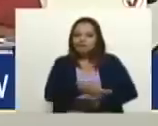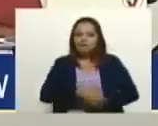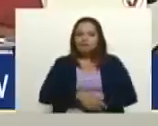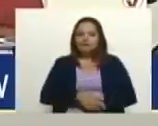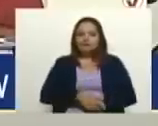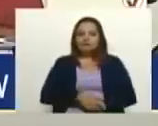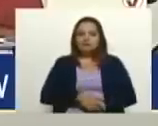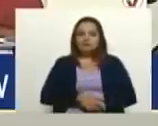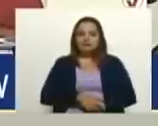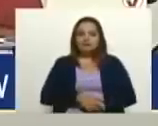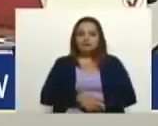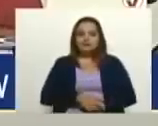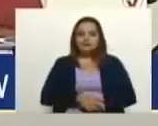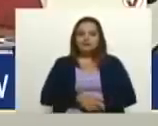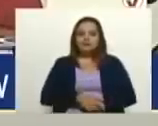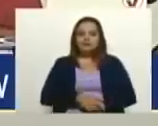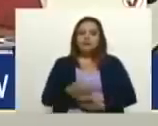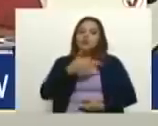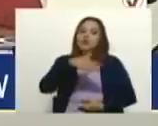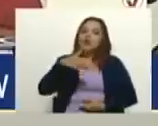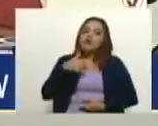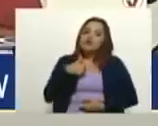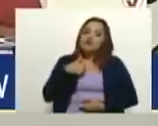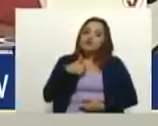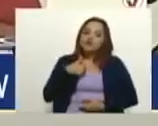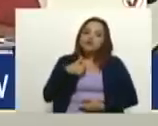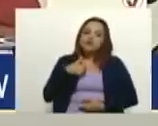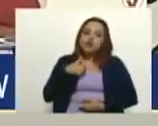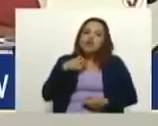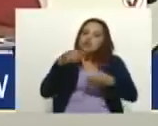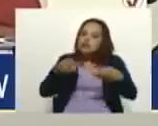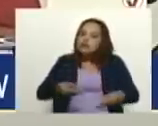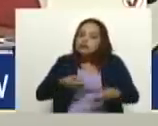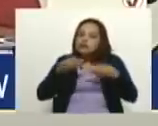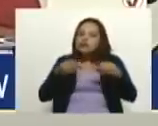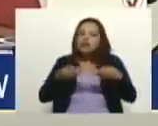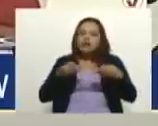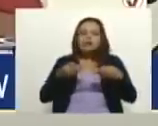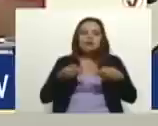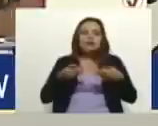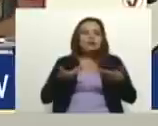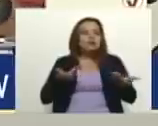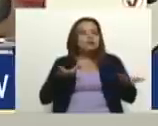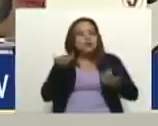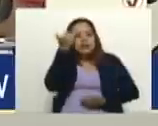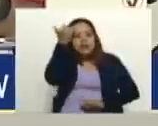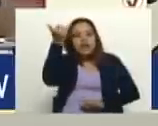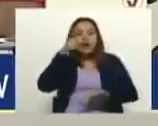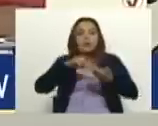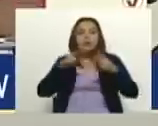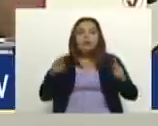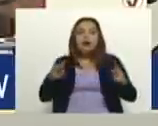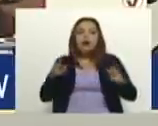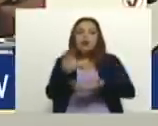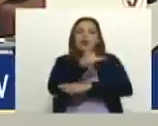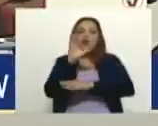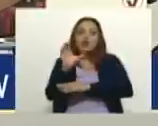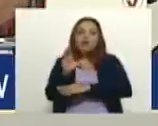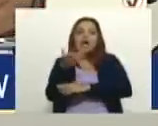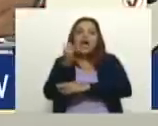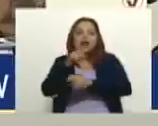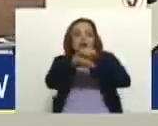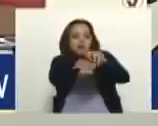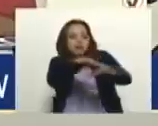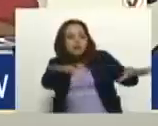Narcoparamilitarismo. Nosotros siempre hemos creído que la paz de Colombia es la paz no solo de Venezuela, sino de